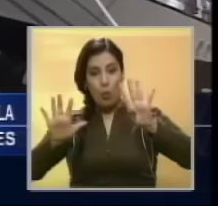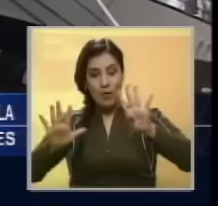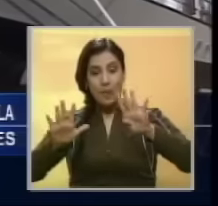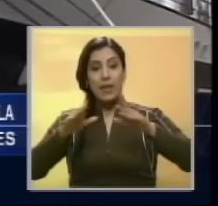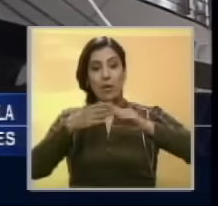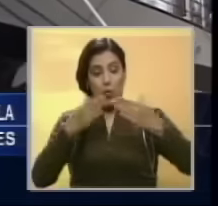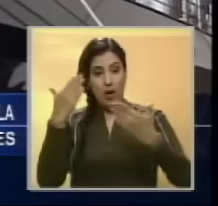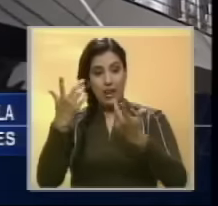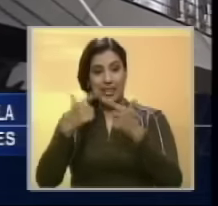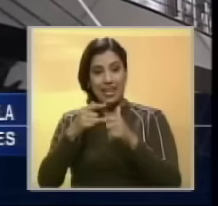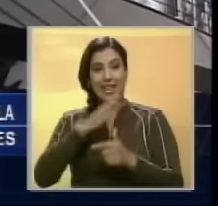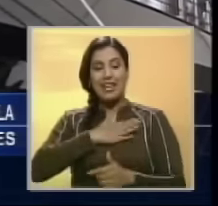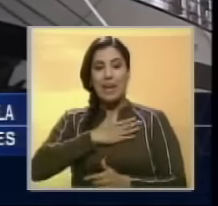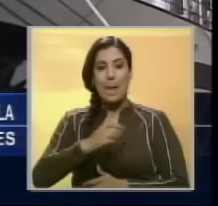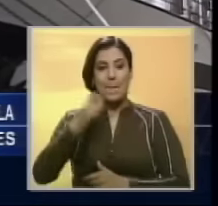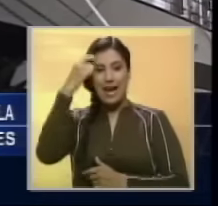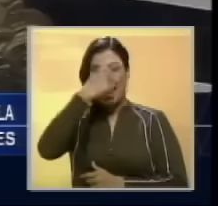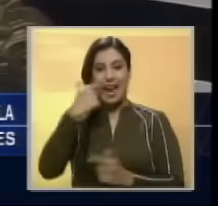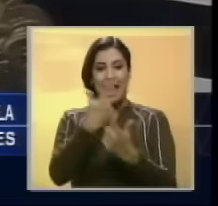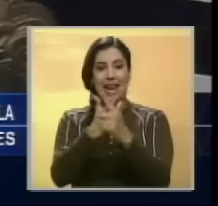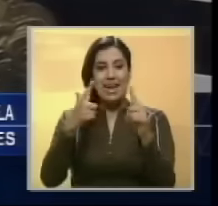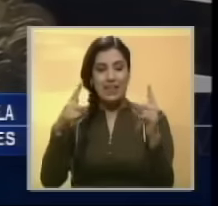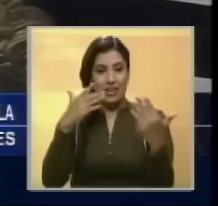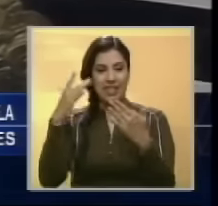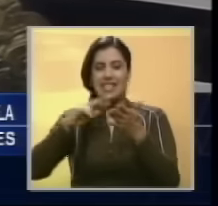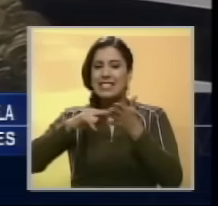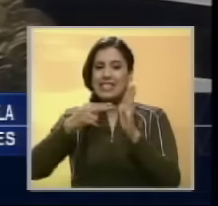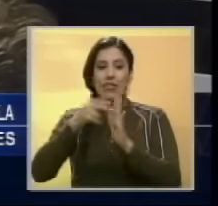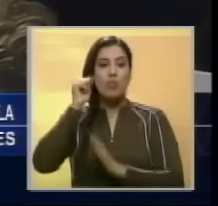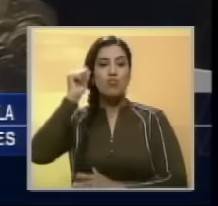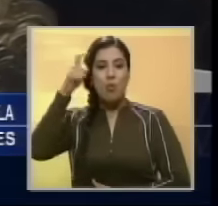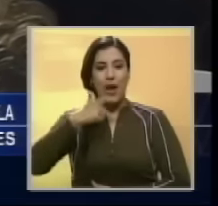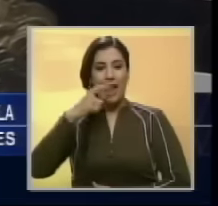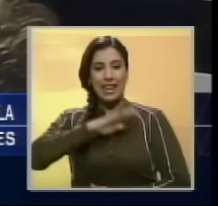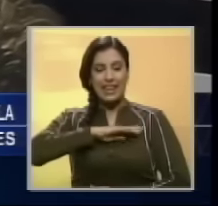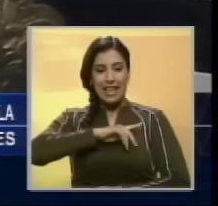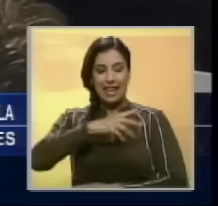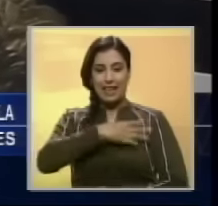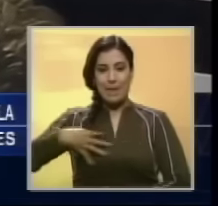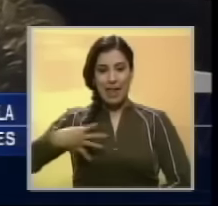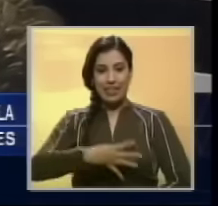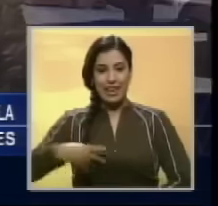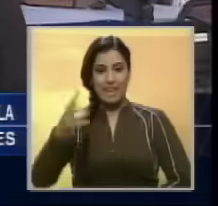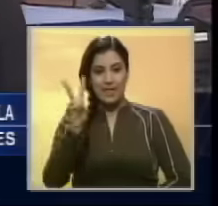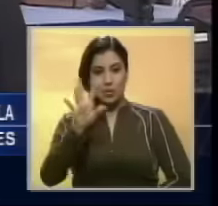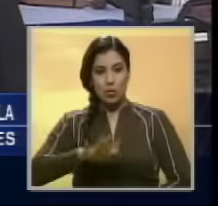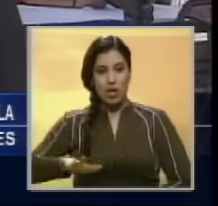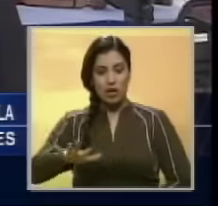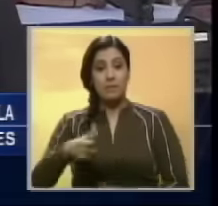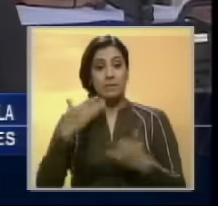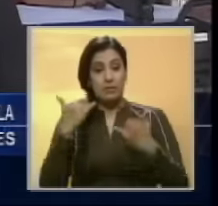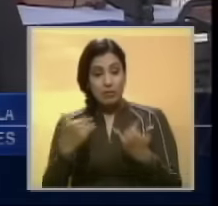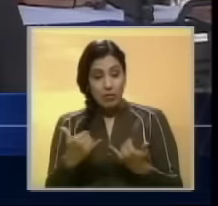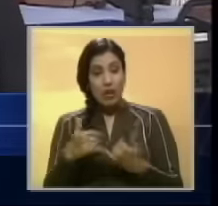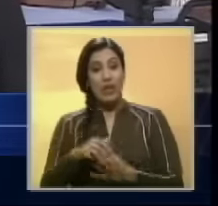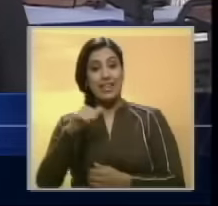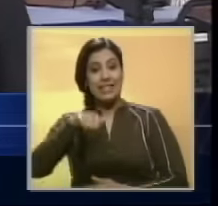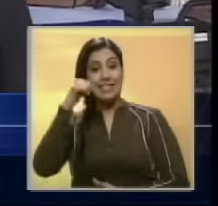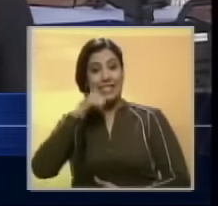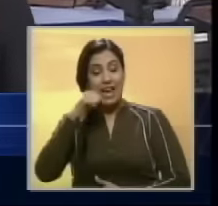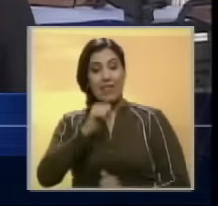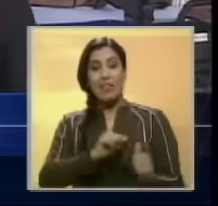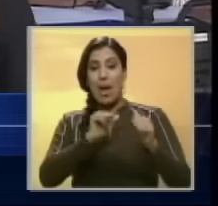proa la embarcación tiene el mascarón de la libertad representando una mujer cubierta con el Tricolor venezolano para este sábado está previsto que